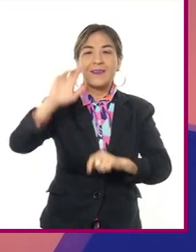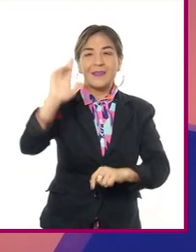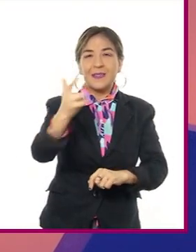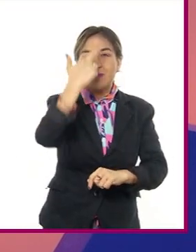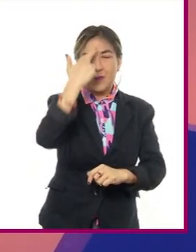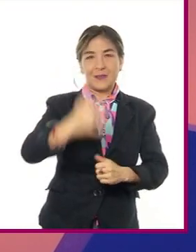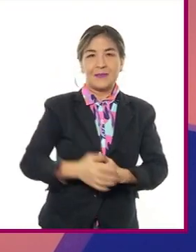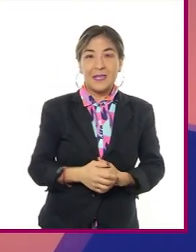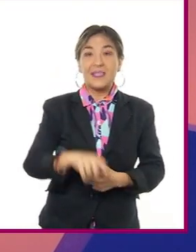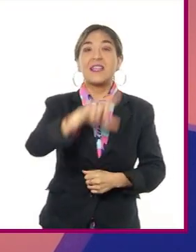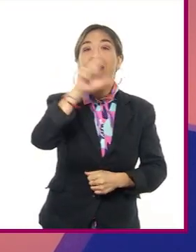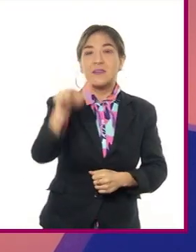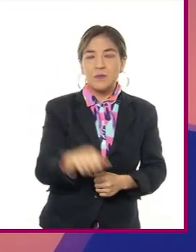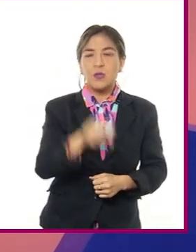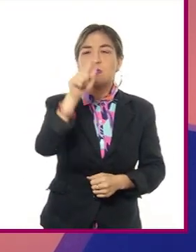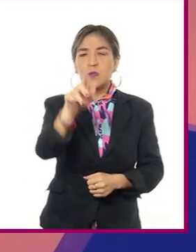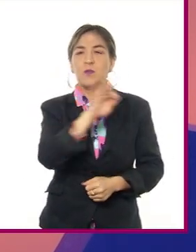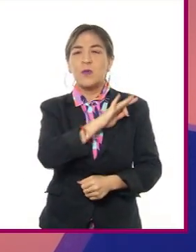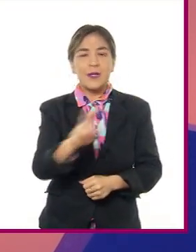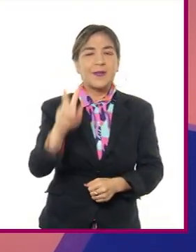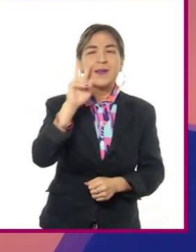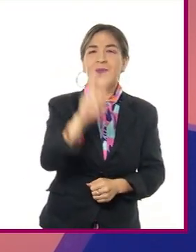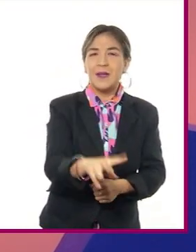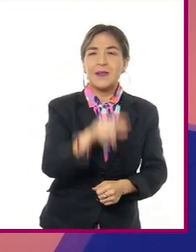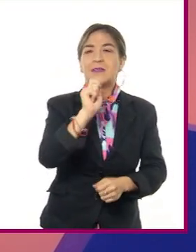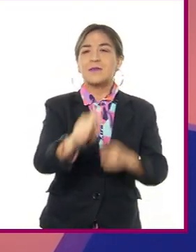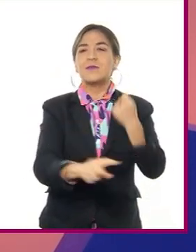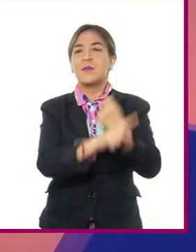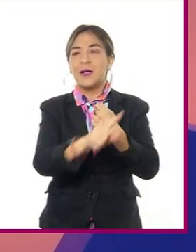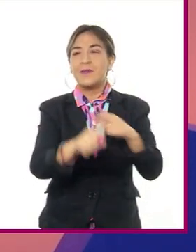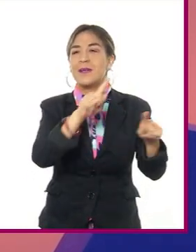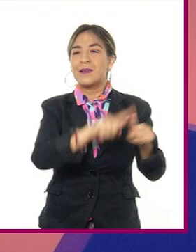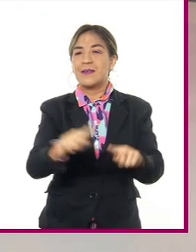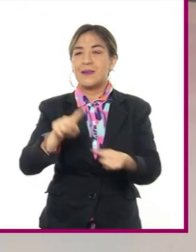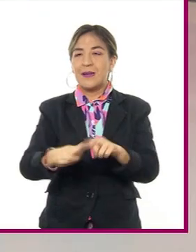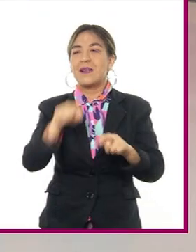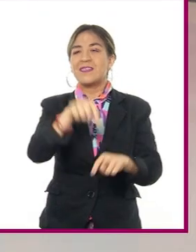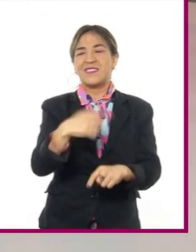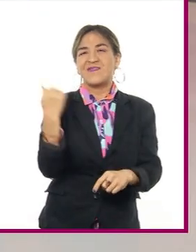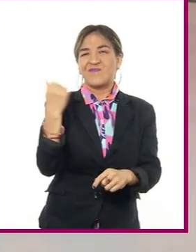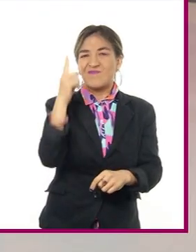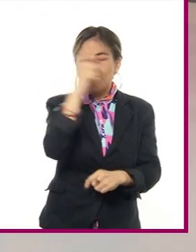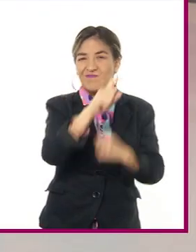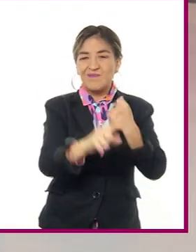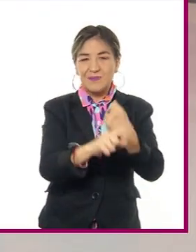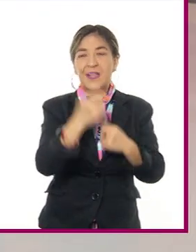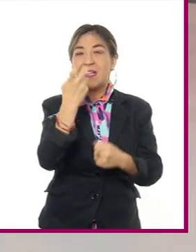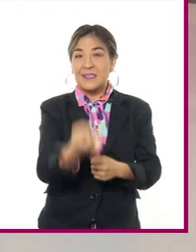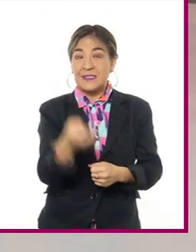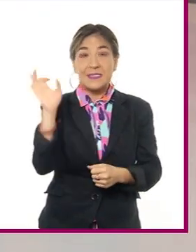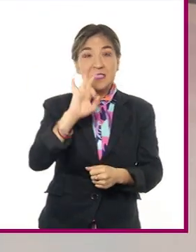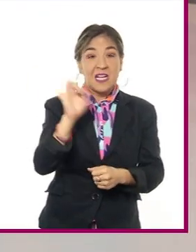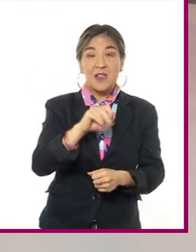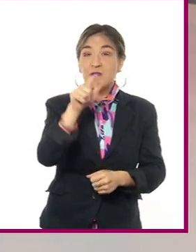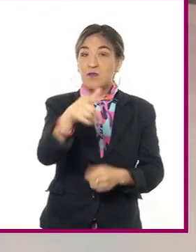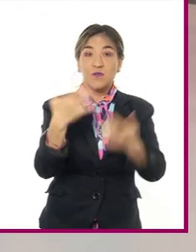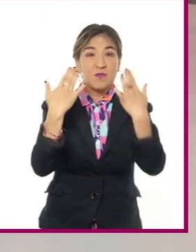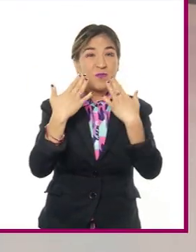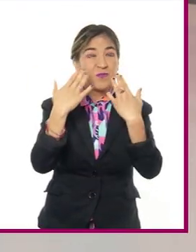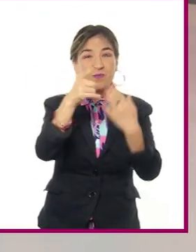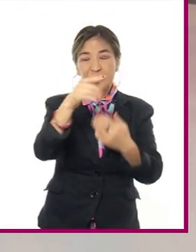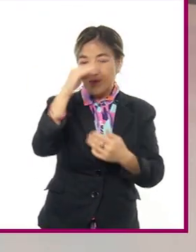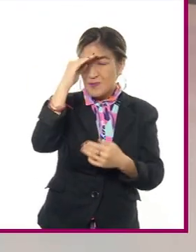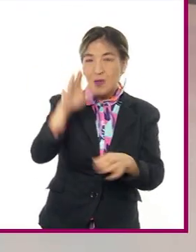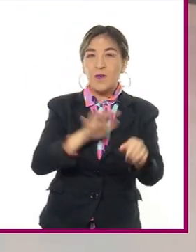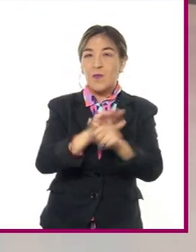Y de vez en cuando pueden presentarse situaciones de conflicto, si es que no tienen claras las